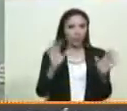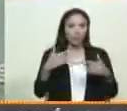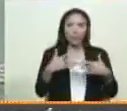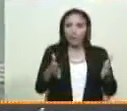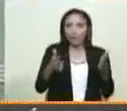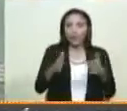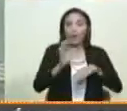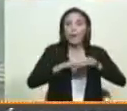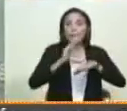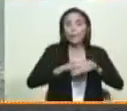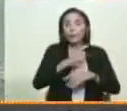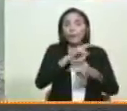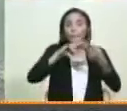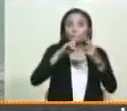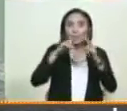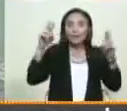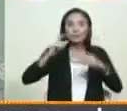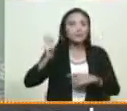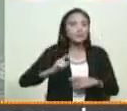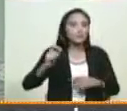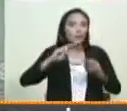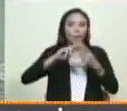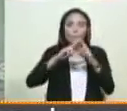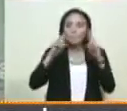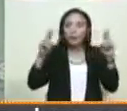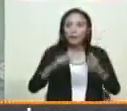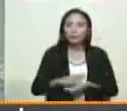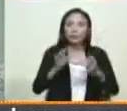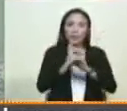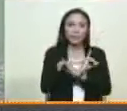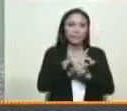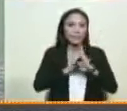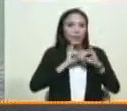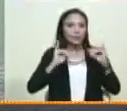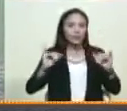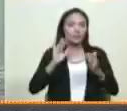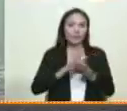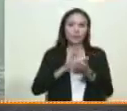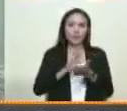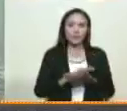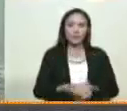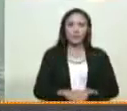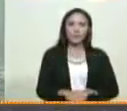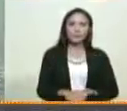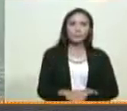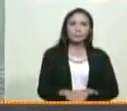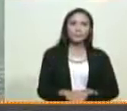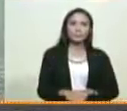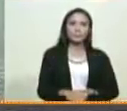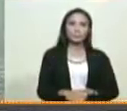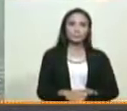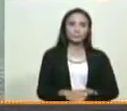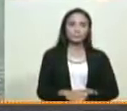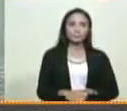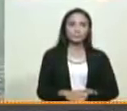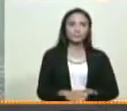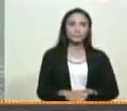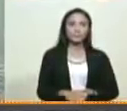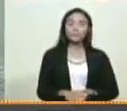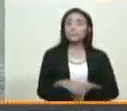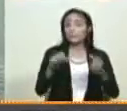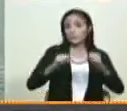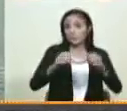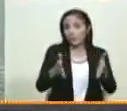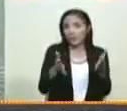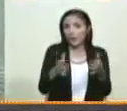quiere paz, paz con soberanía, paz con independencia nacional. Vamos a